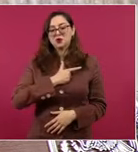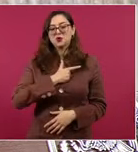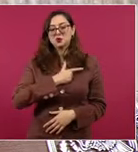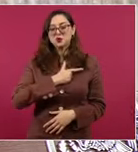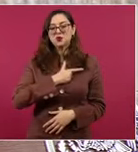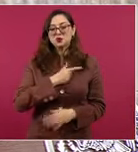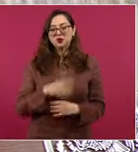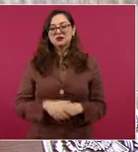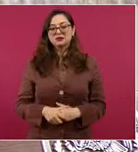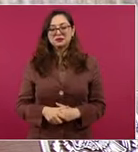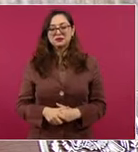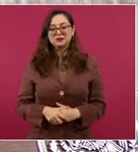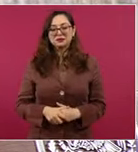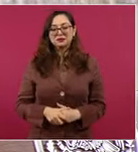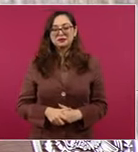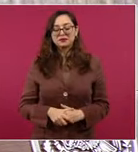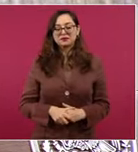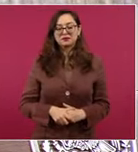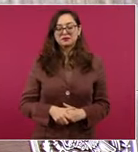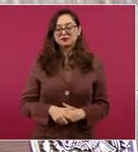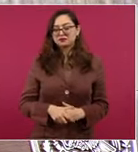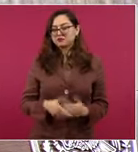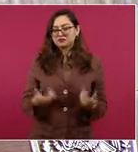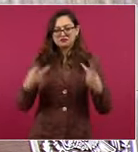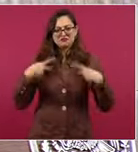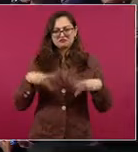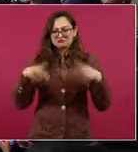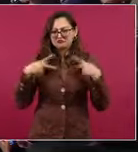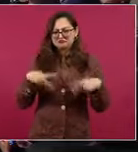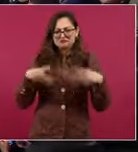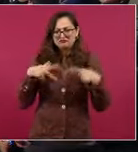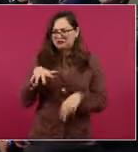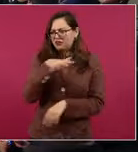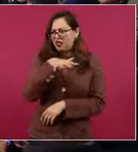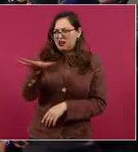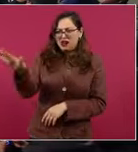en sus comentarios